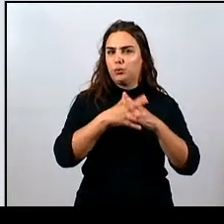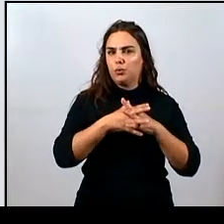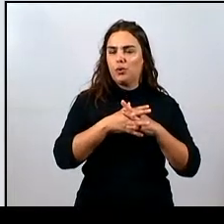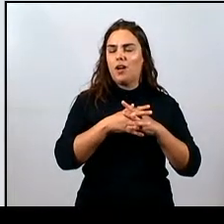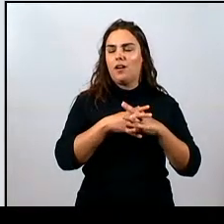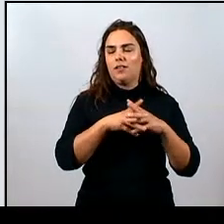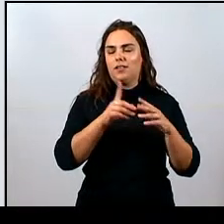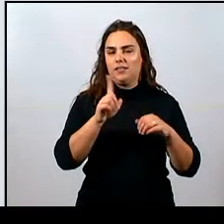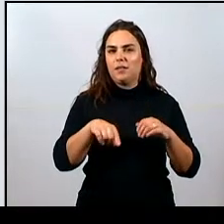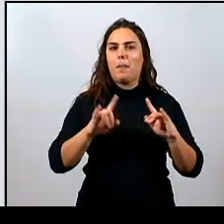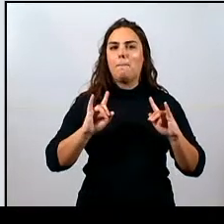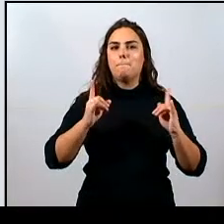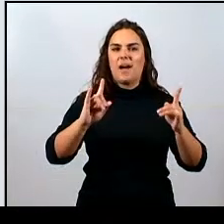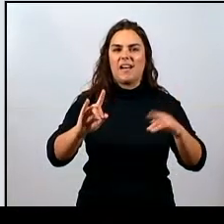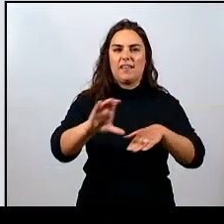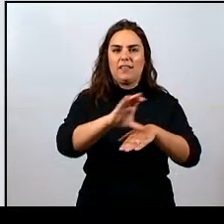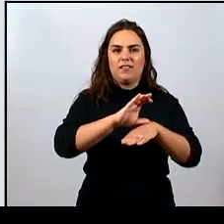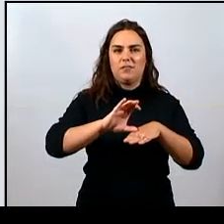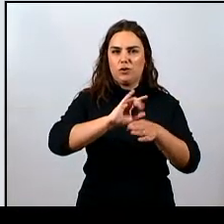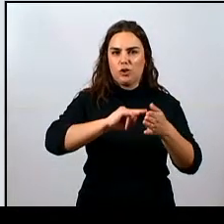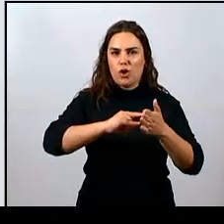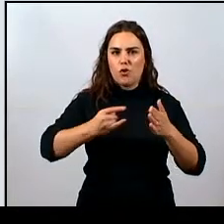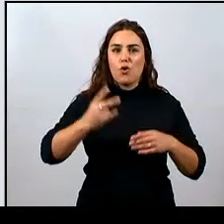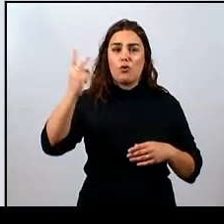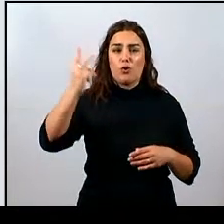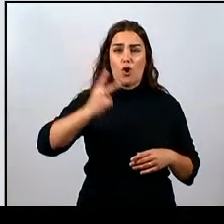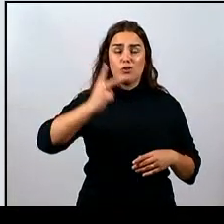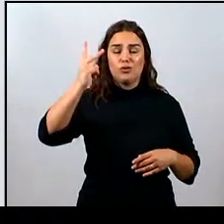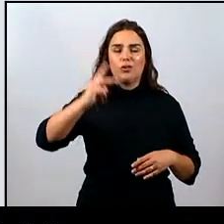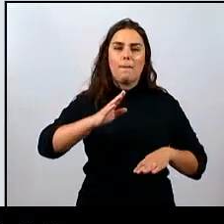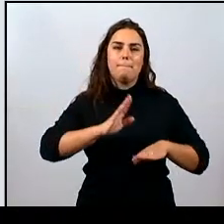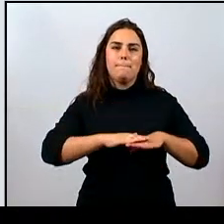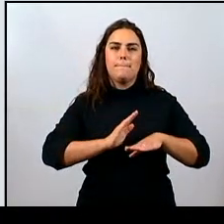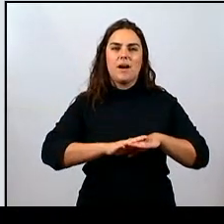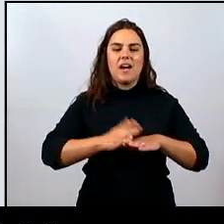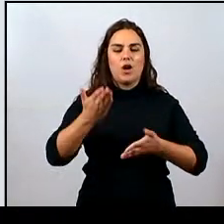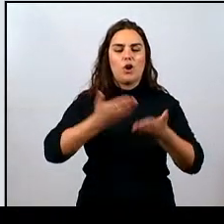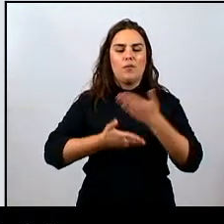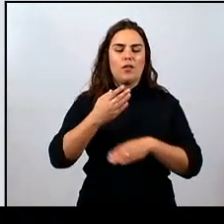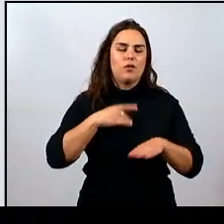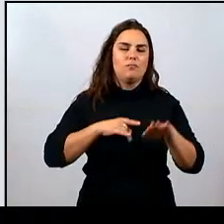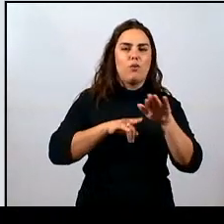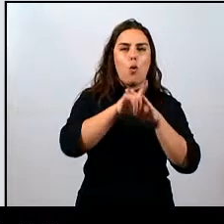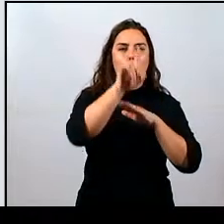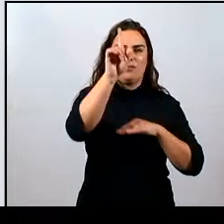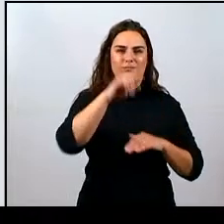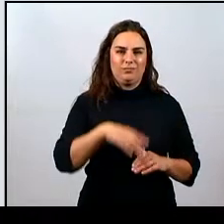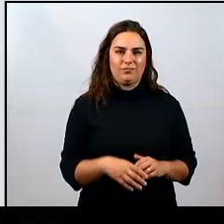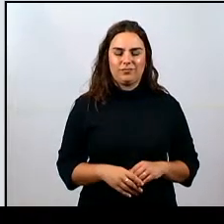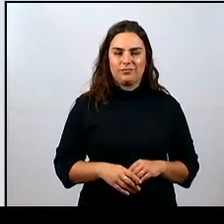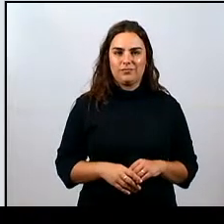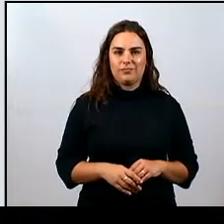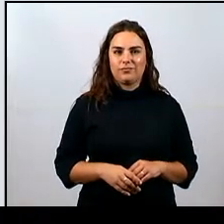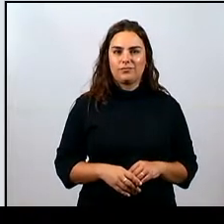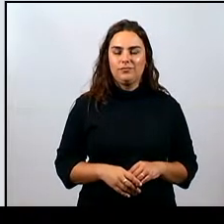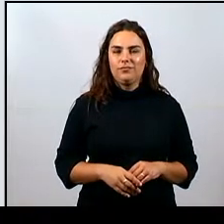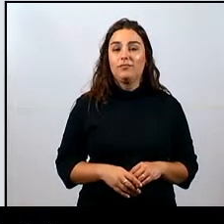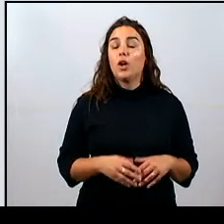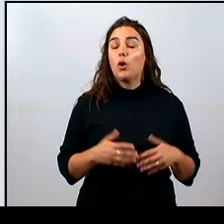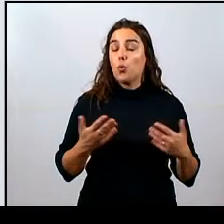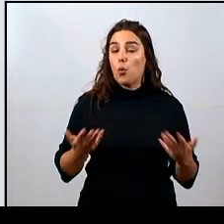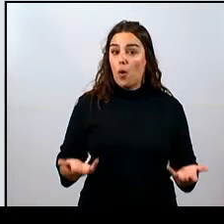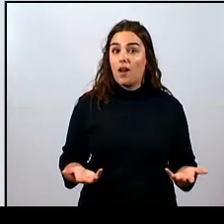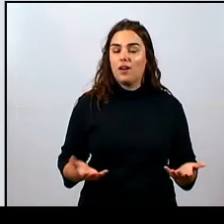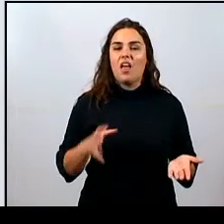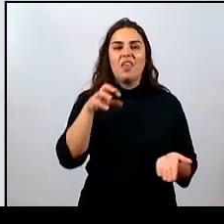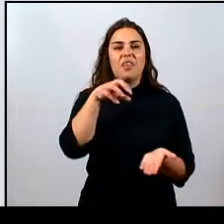parques científico-tecnológicos de ambas comunidades para poder avanzar así en colaboraciones científicas. Entre ellos tenemos, por ejemplo,